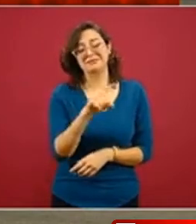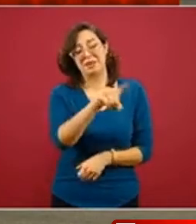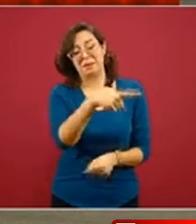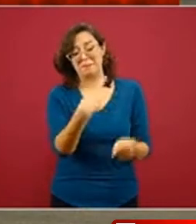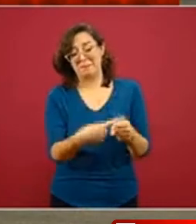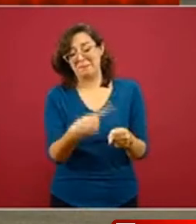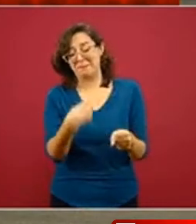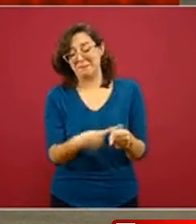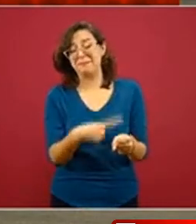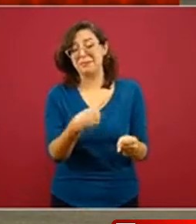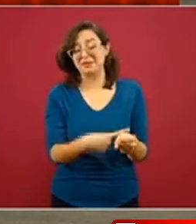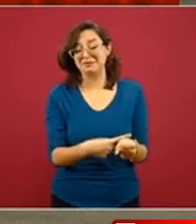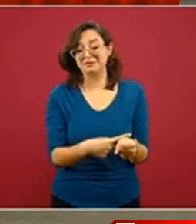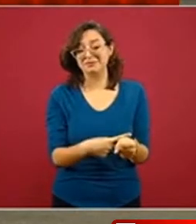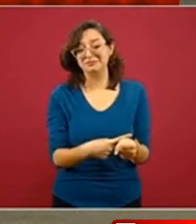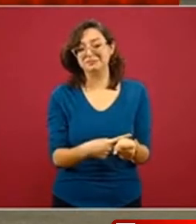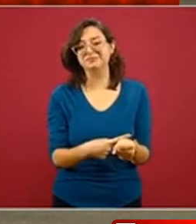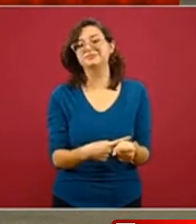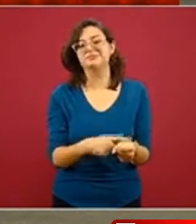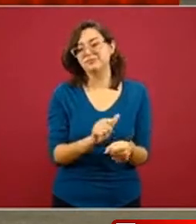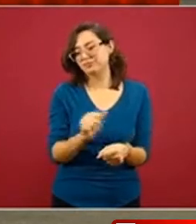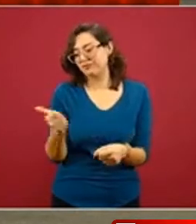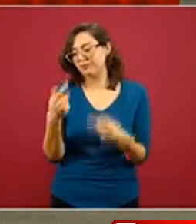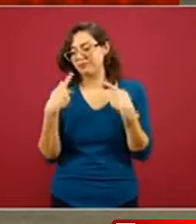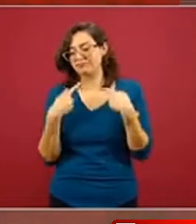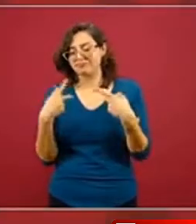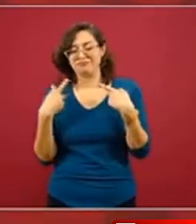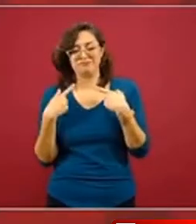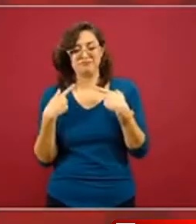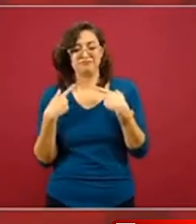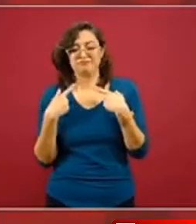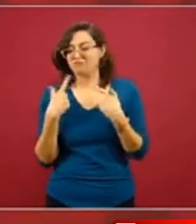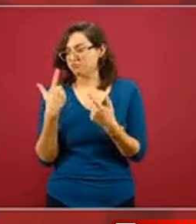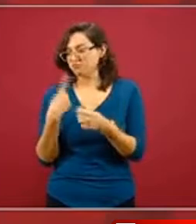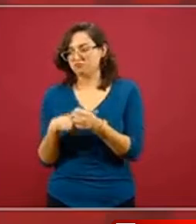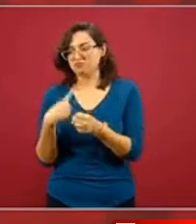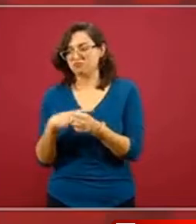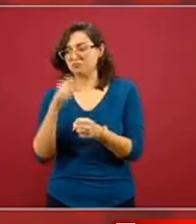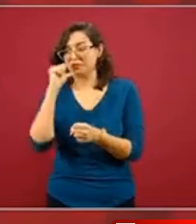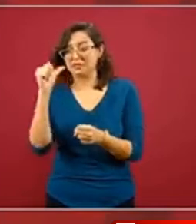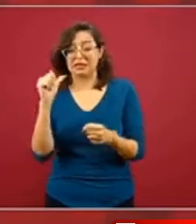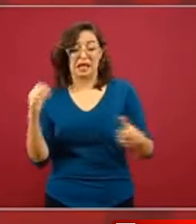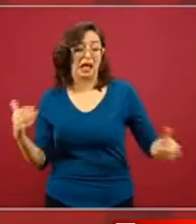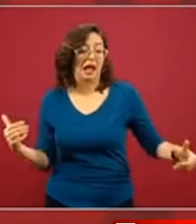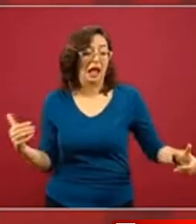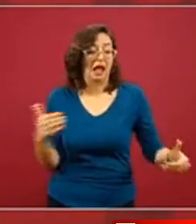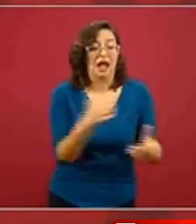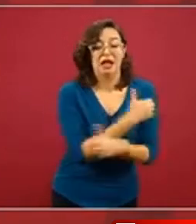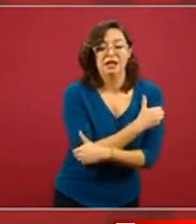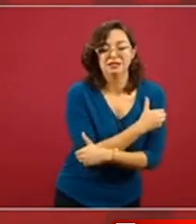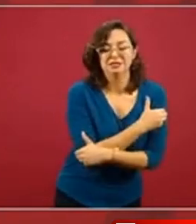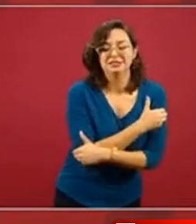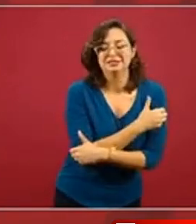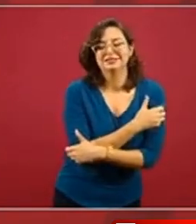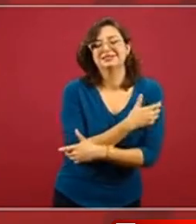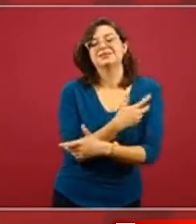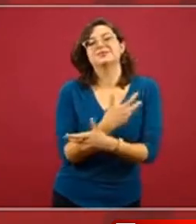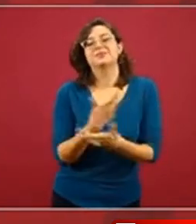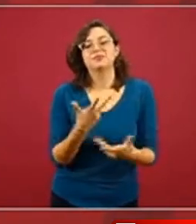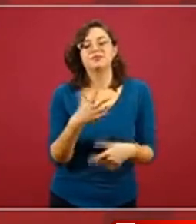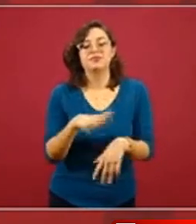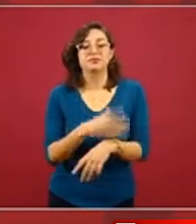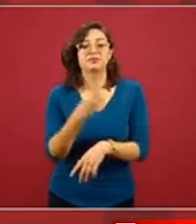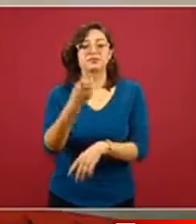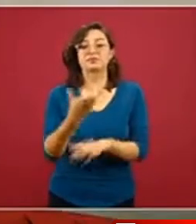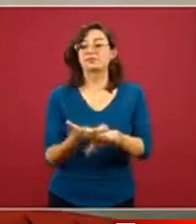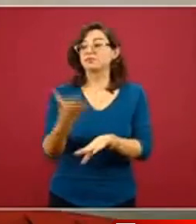está con la enfermedad activa y hay otra persona que está sin la enfermedad. Por eso, el 17 de abril respondí